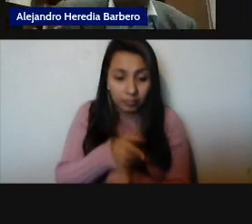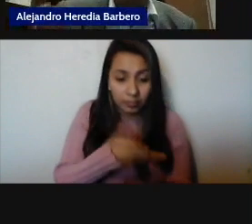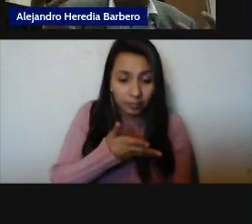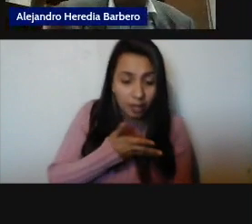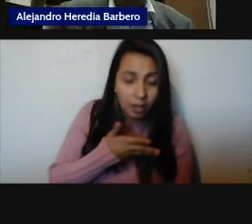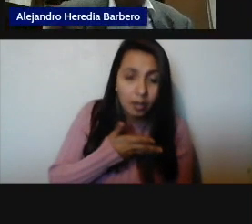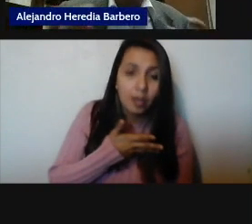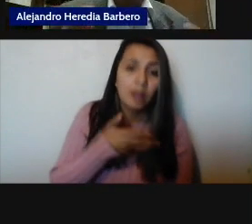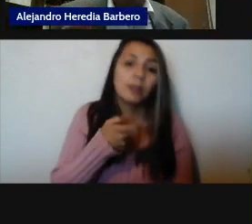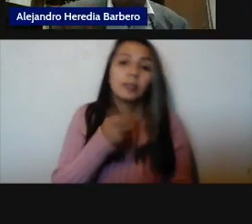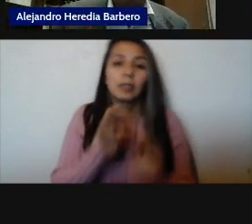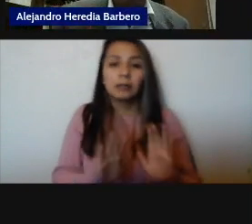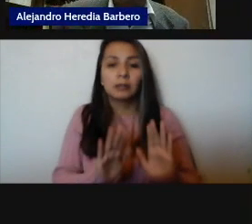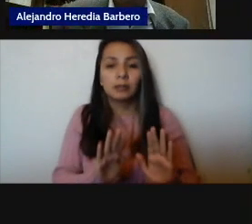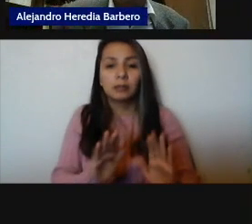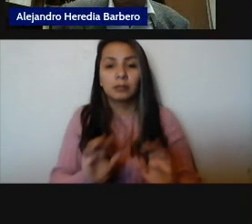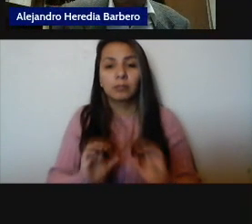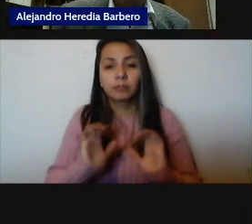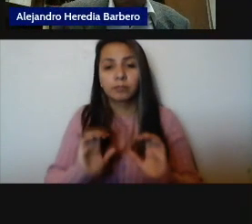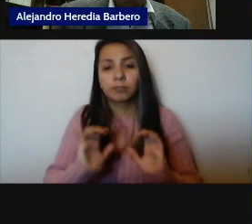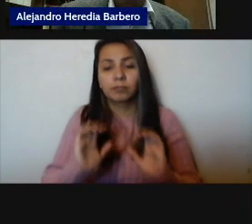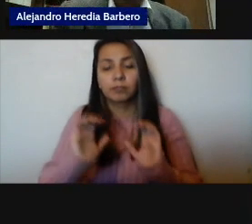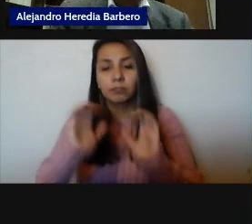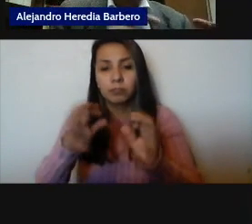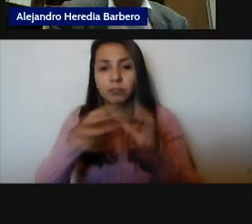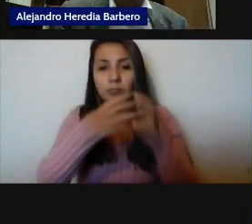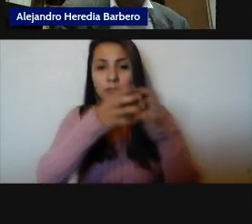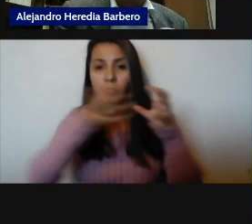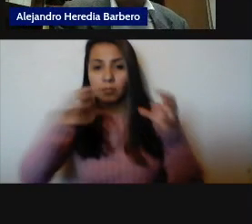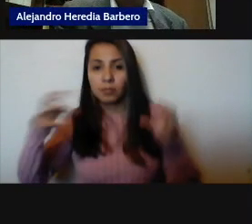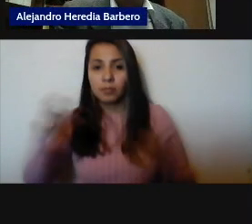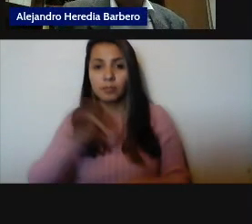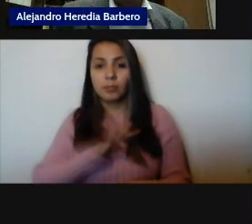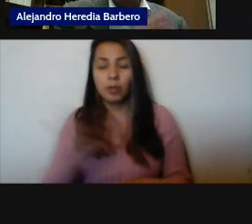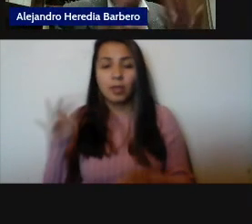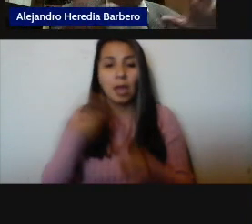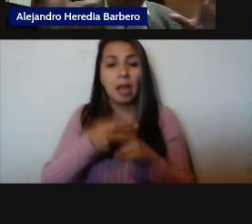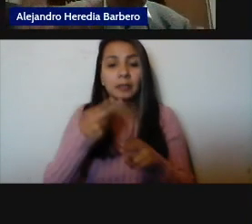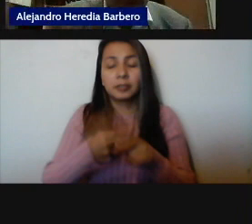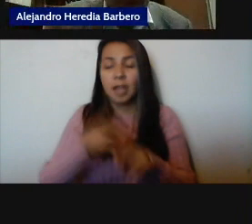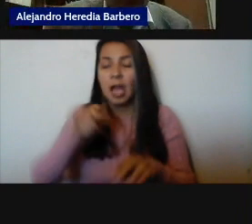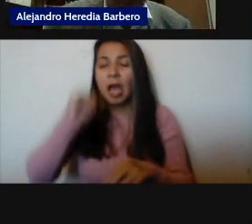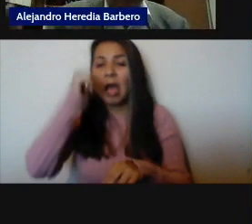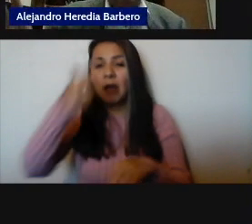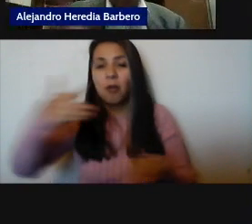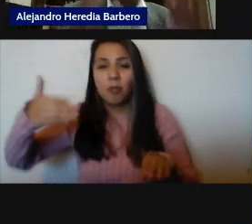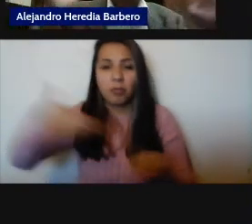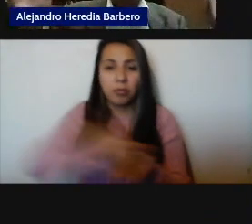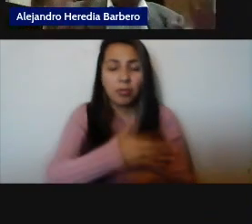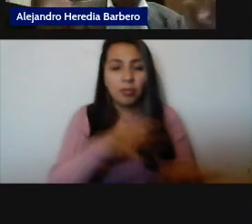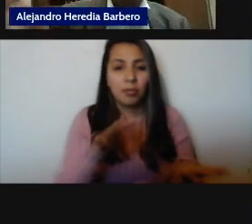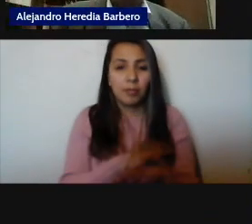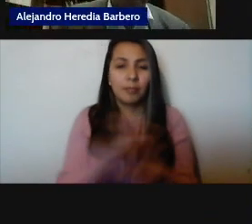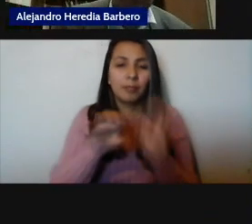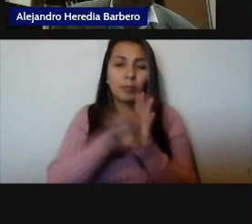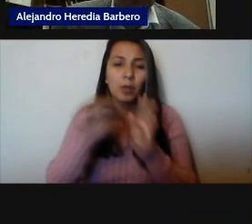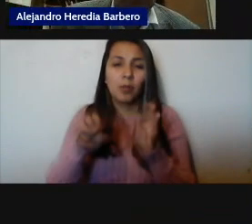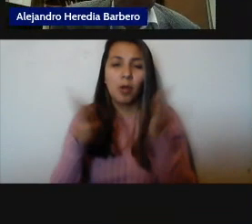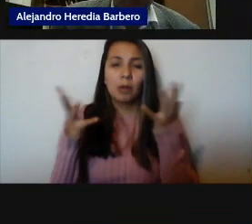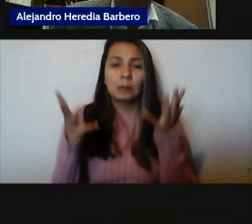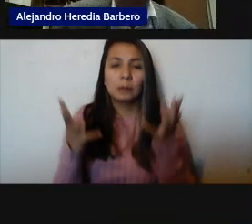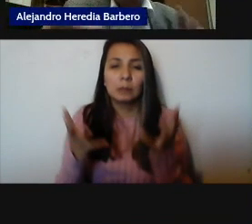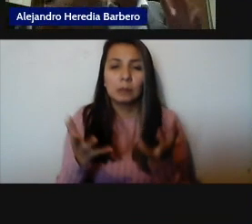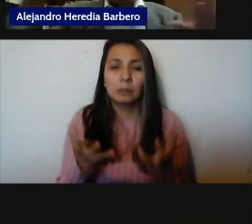podríamos también poder preservar nuestros compuestos orgánicos hasta que se diera un proceso